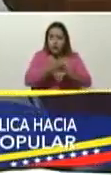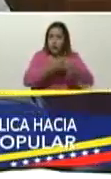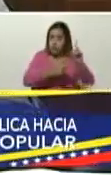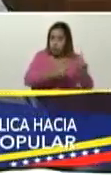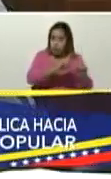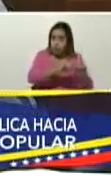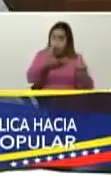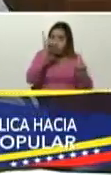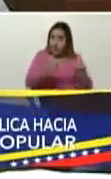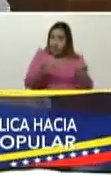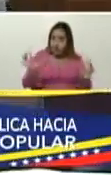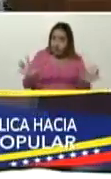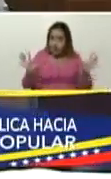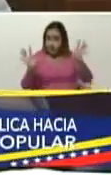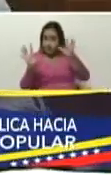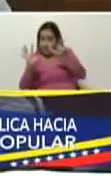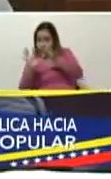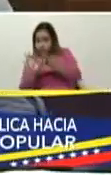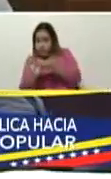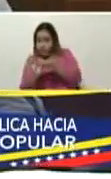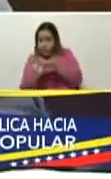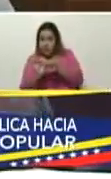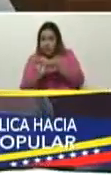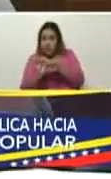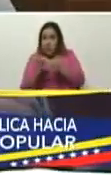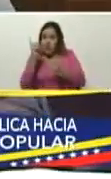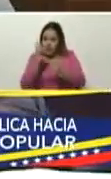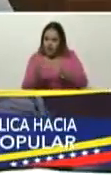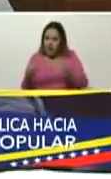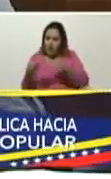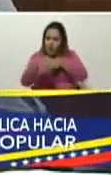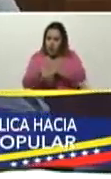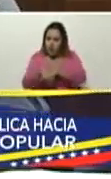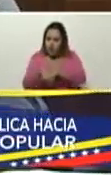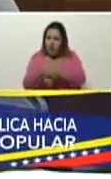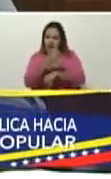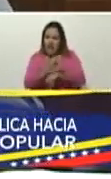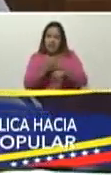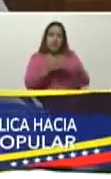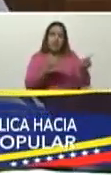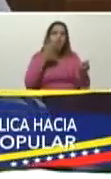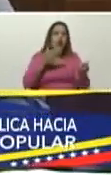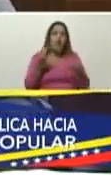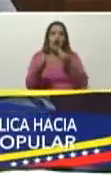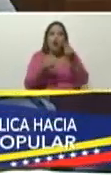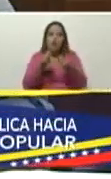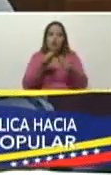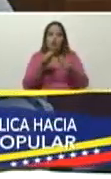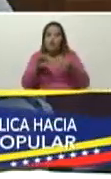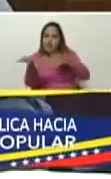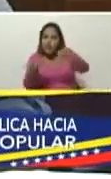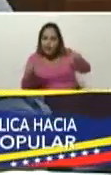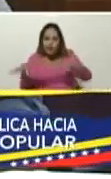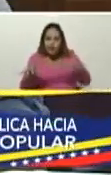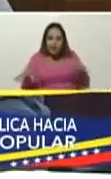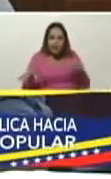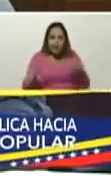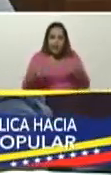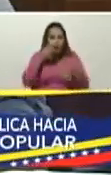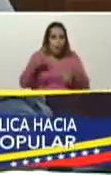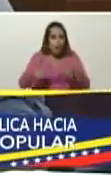continua contradicción, aun cuando estén de acuerdo, pero hay una contradicción real en cuanto a cómo se distribuye el poder. Y